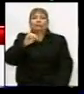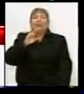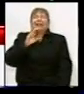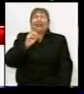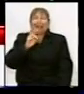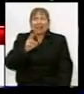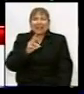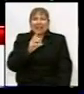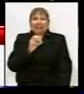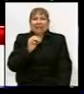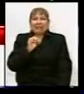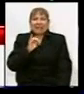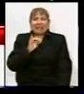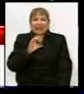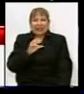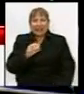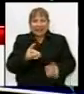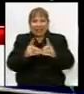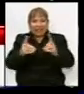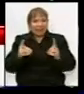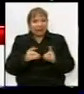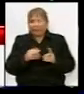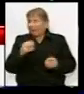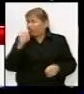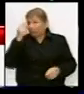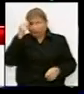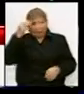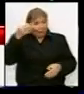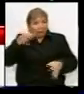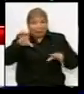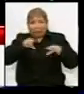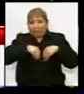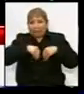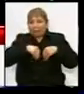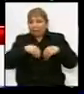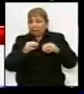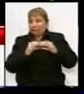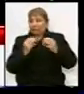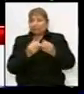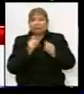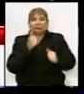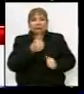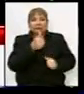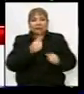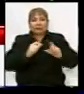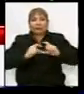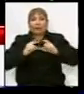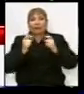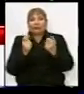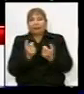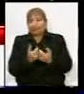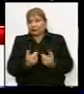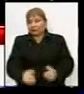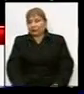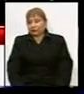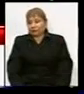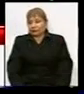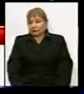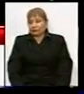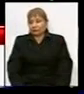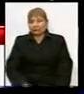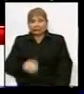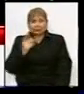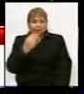distritos que no convenció ni a los congresistas de su propia bancada les puse el primer